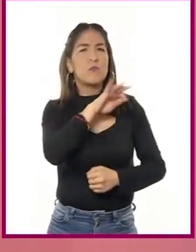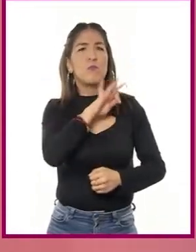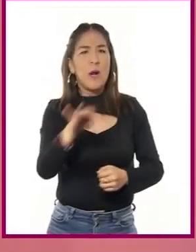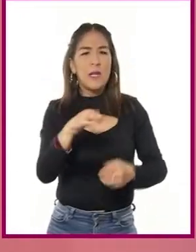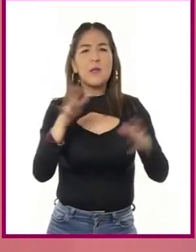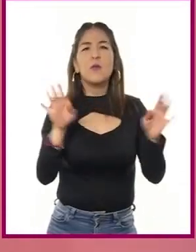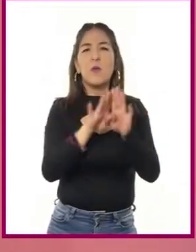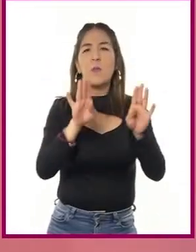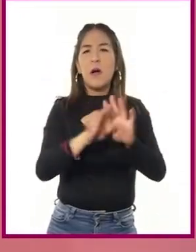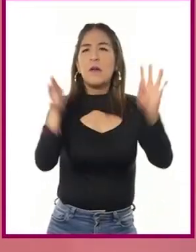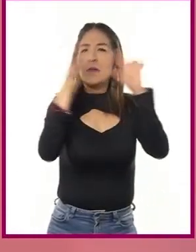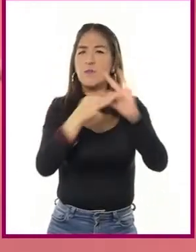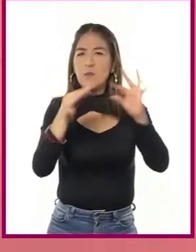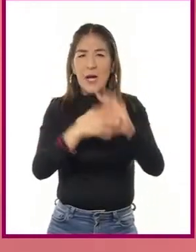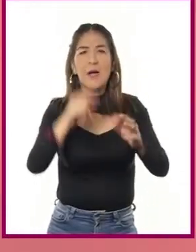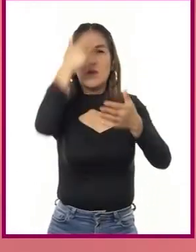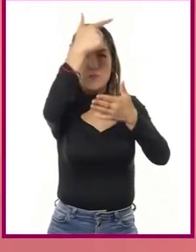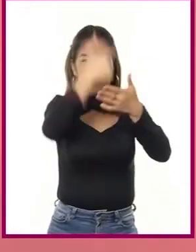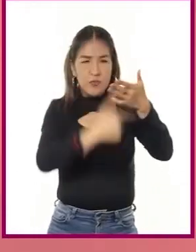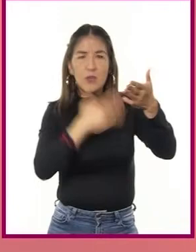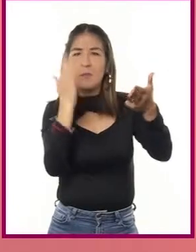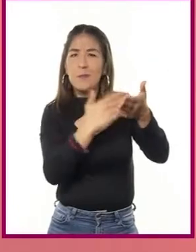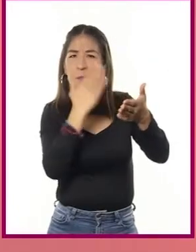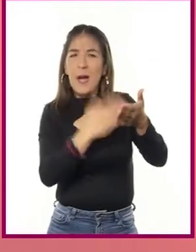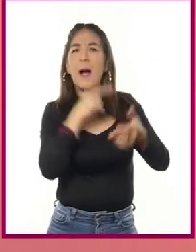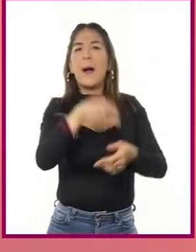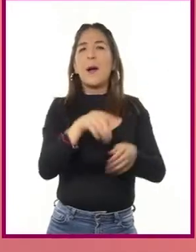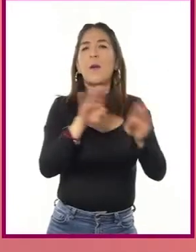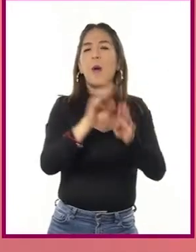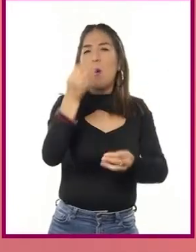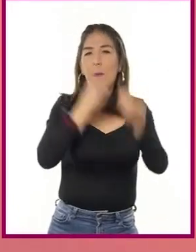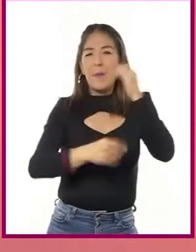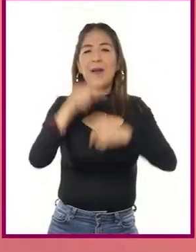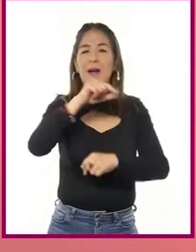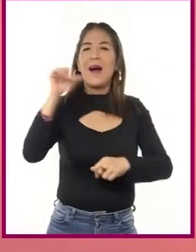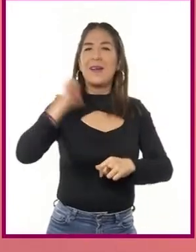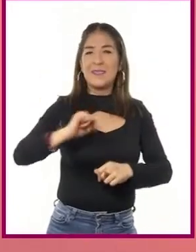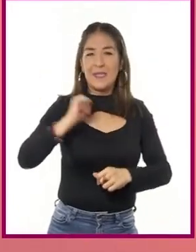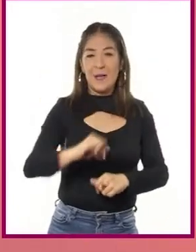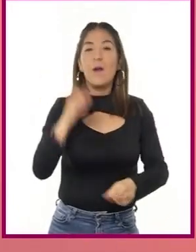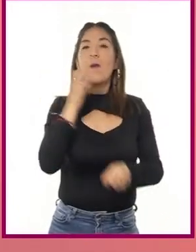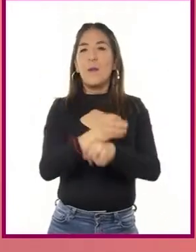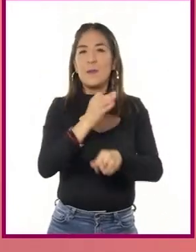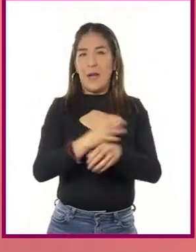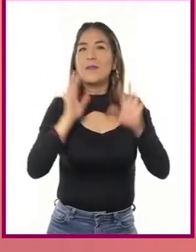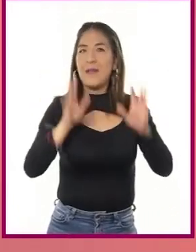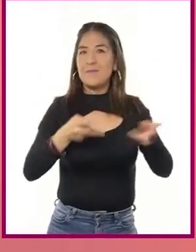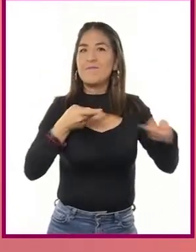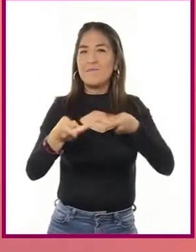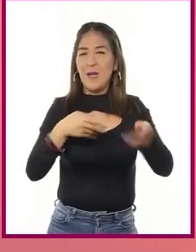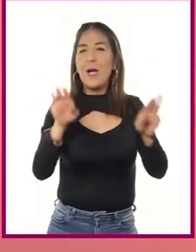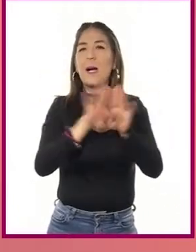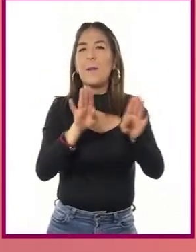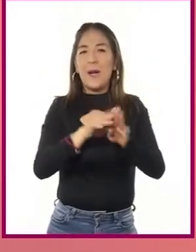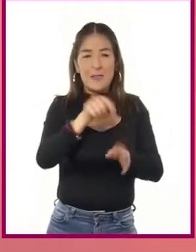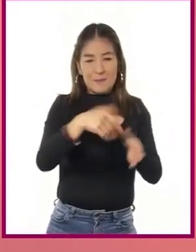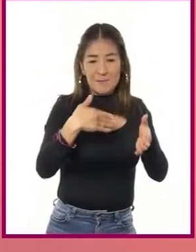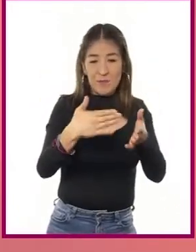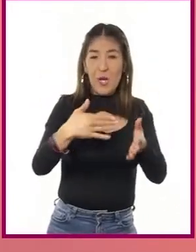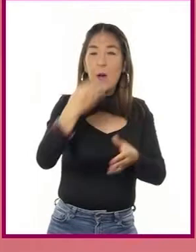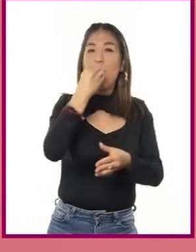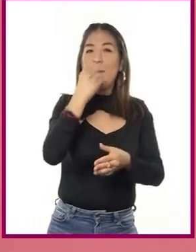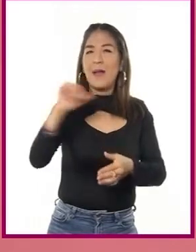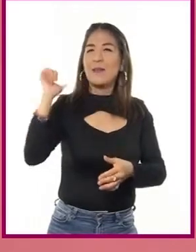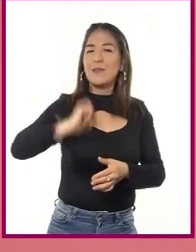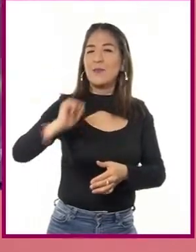compendio sobre botanas ancestrales. ¡Va, me late! ¿Y qué le parece si empezamos a diseñar una receta de una botana ancestral